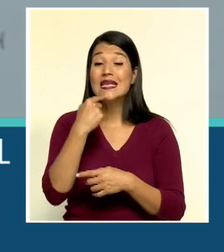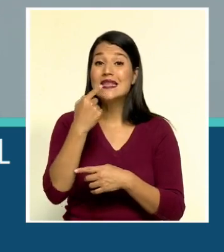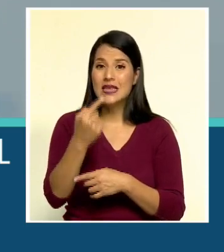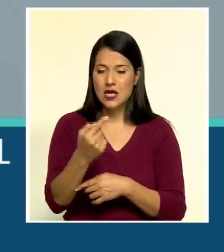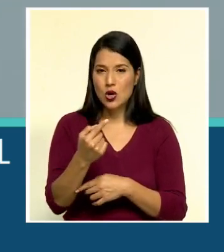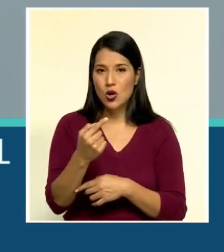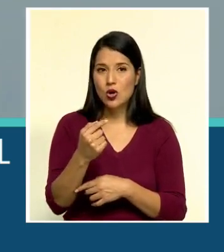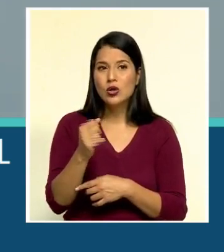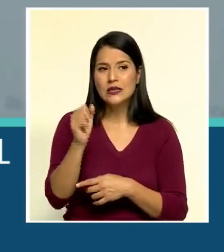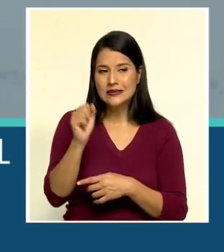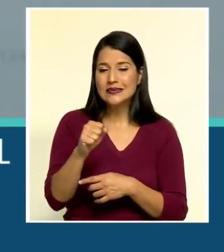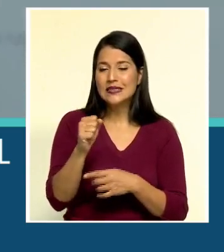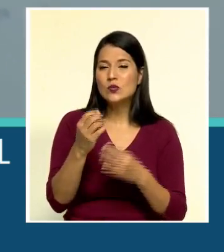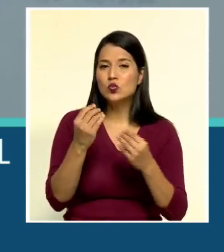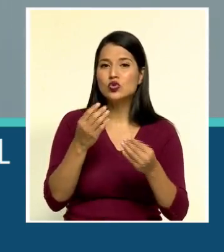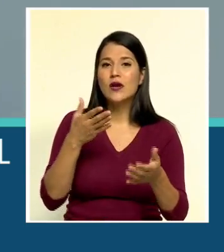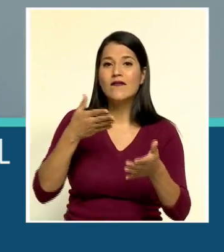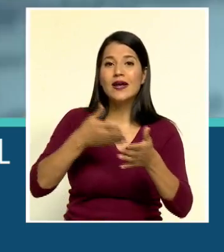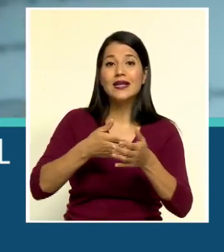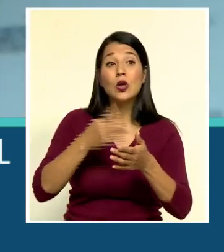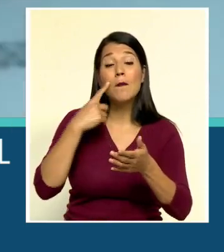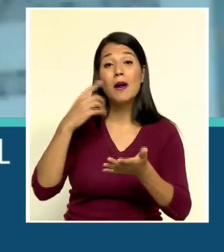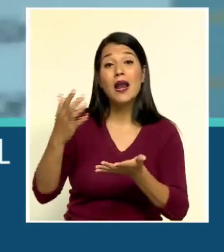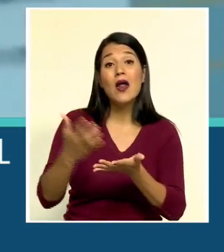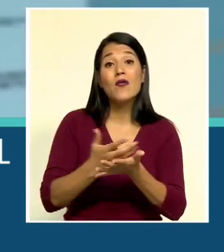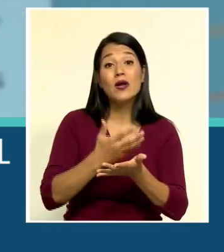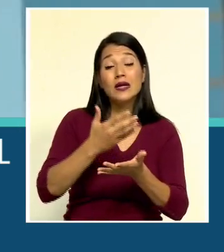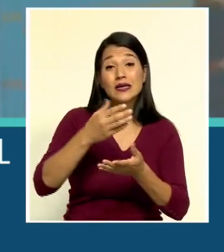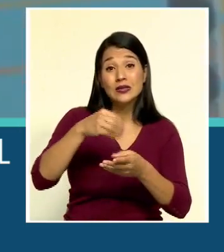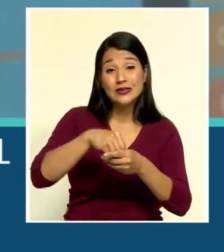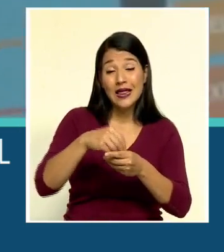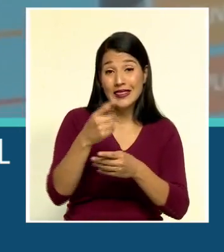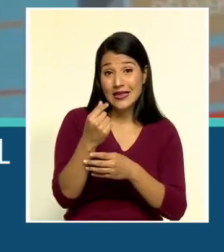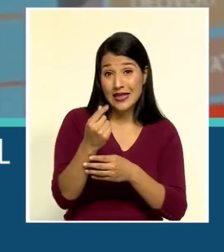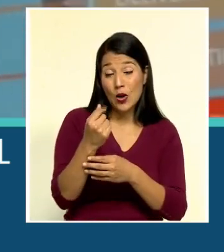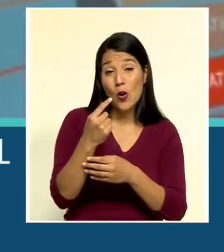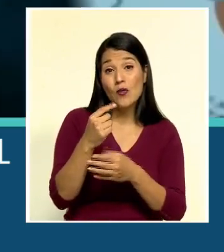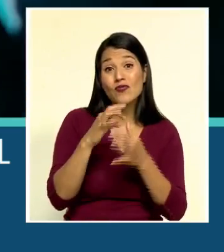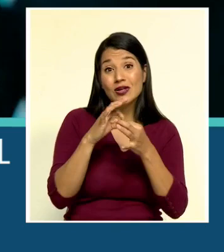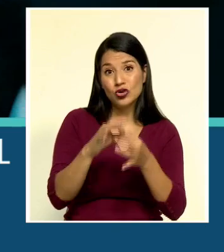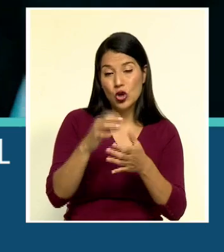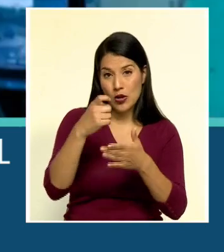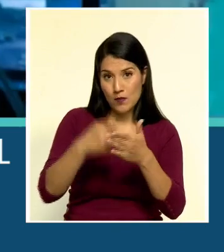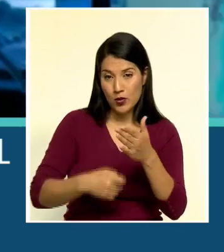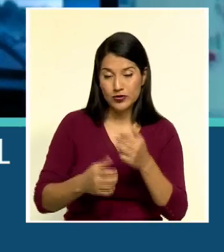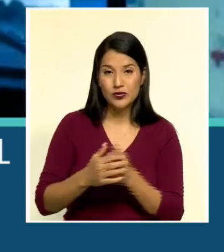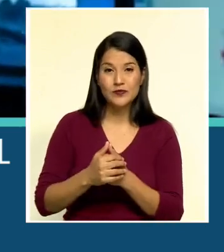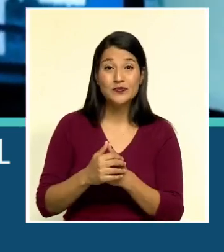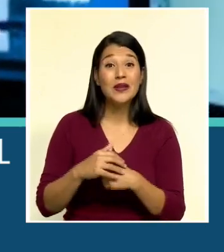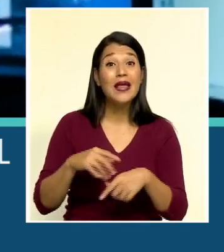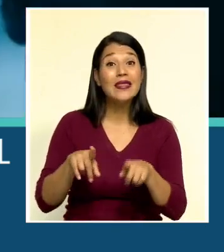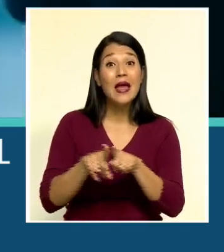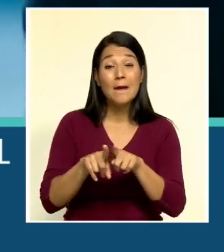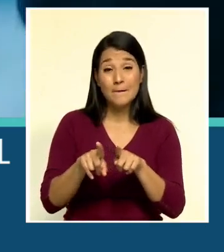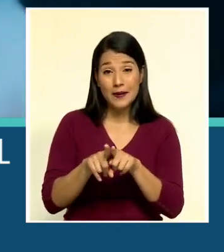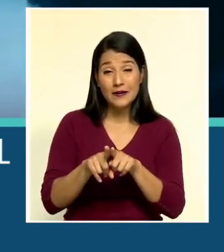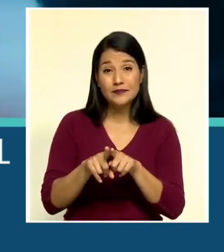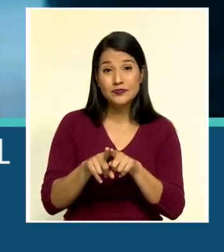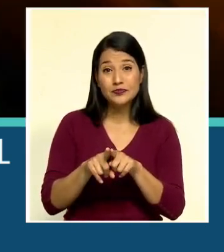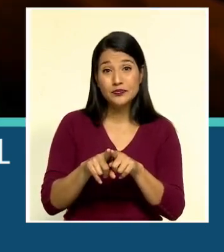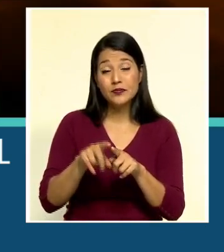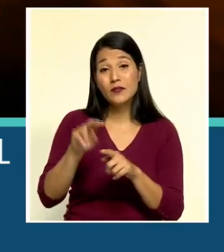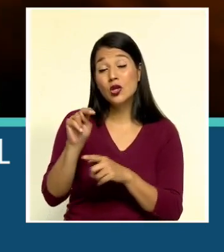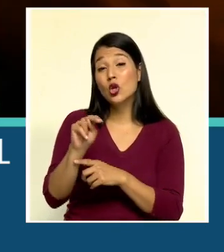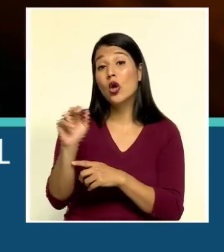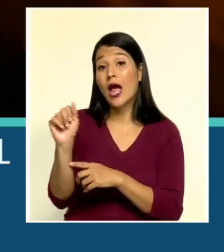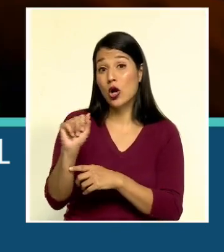han reportado afectaciones en la recaudación del pago de impuestos. Por otra parte, hace algunos algunos días, Nogui Acosta, designado ministro